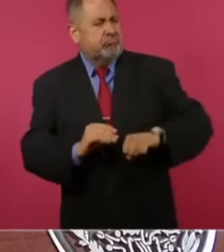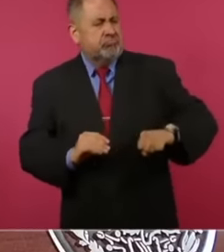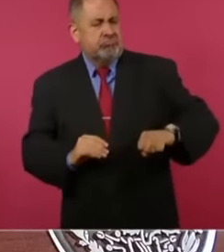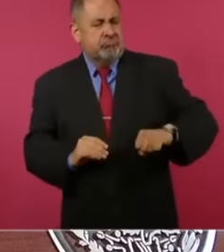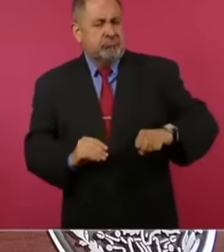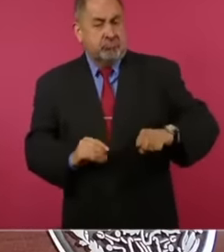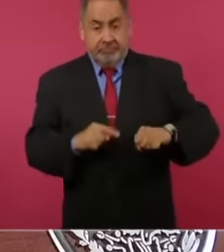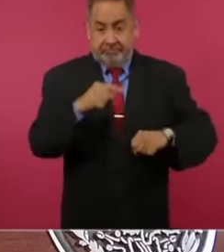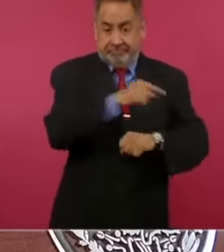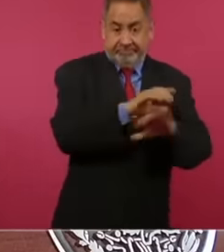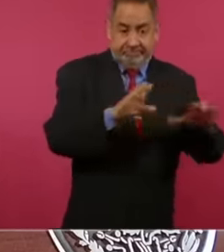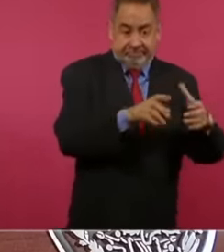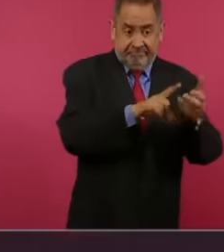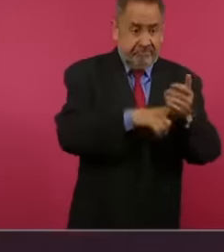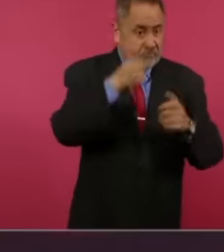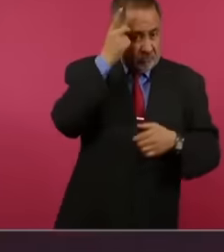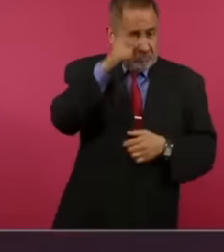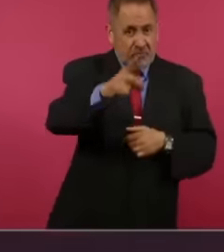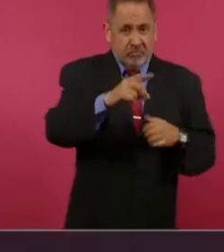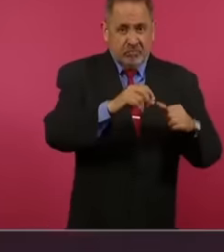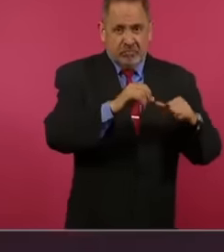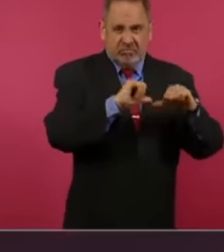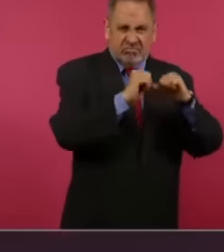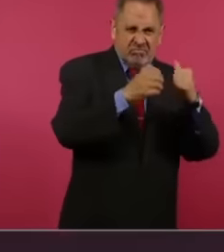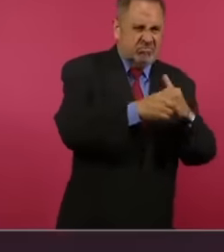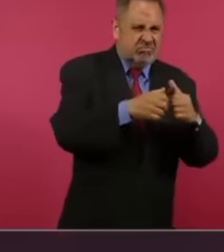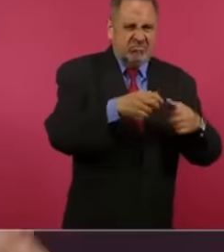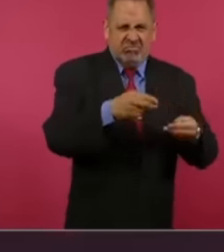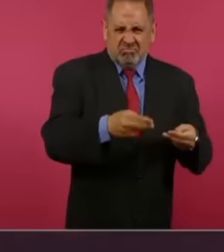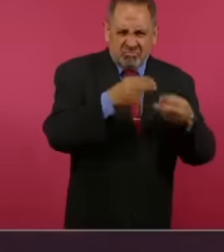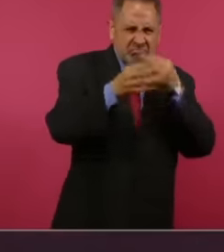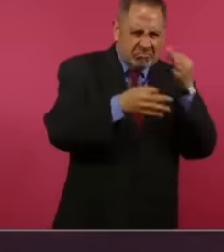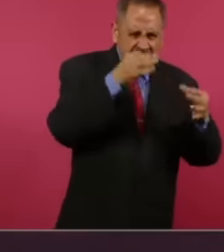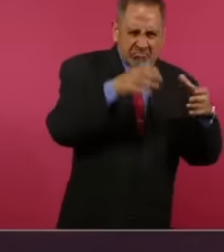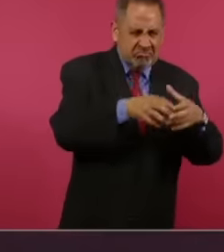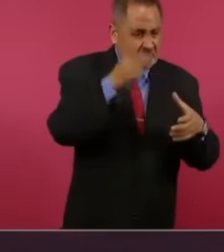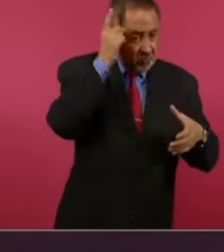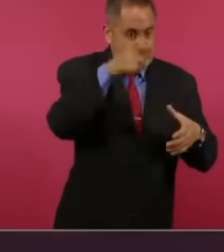Las corporaciones, los dueños de los medios.